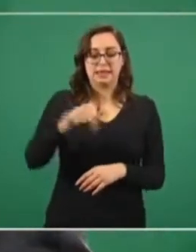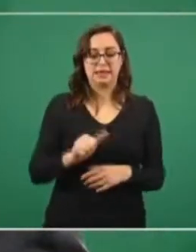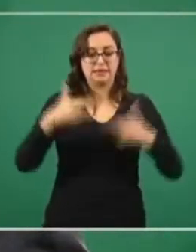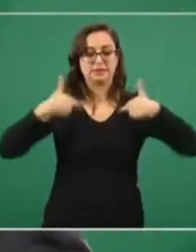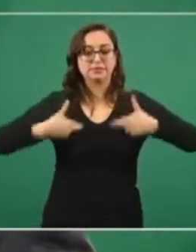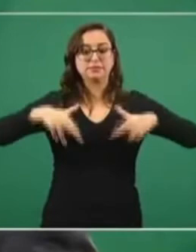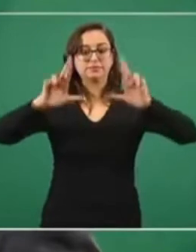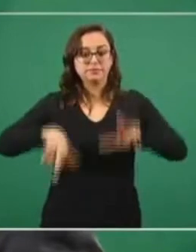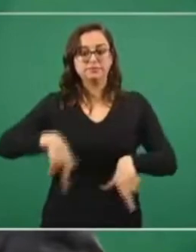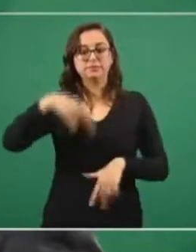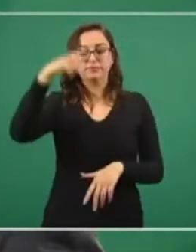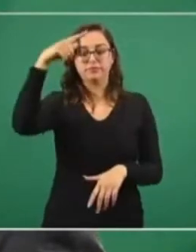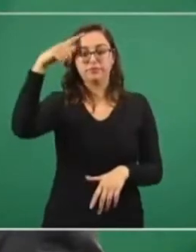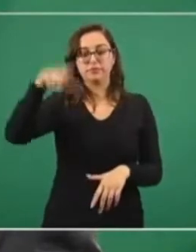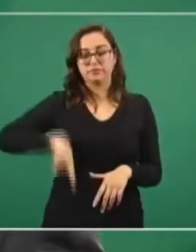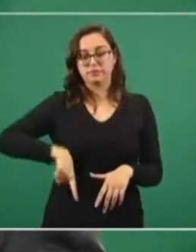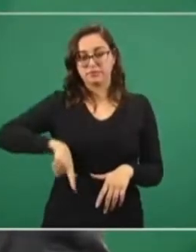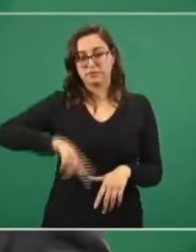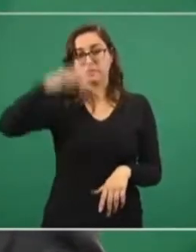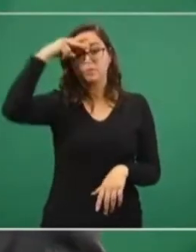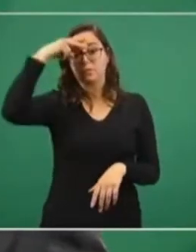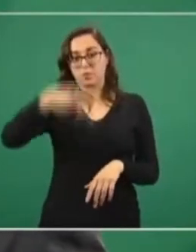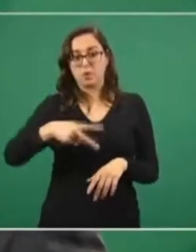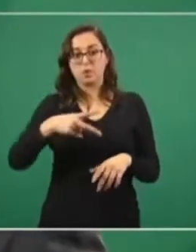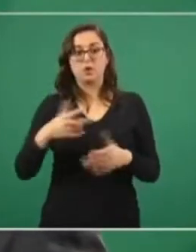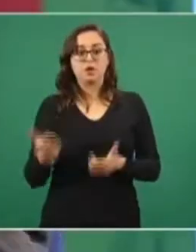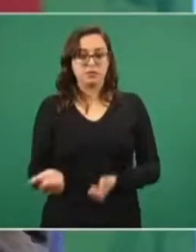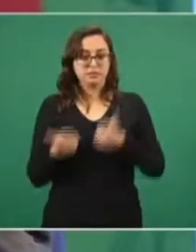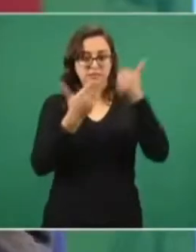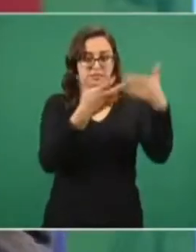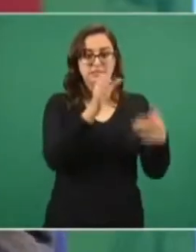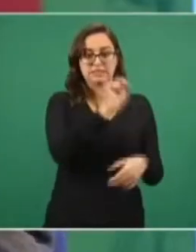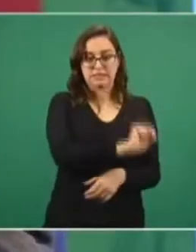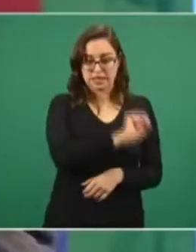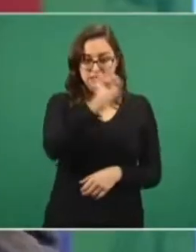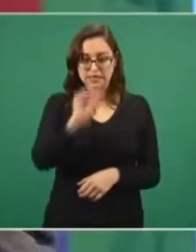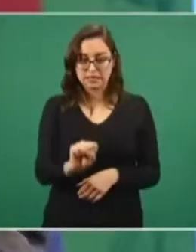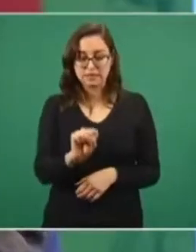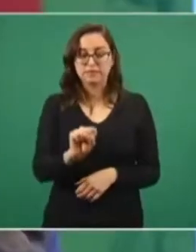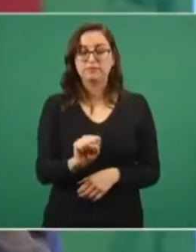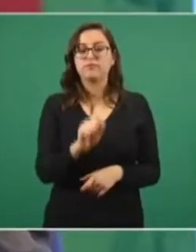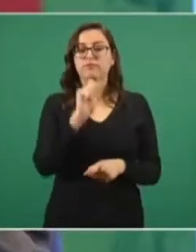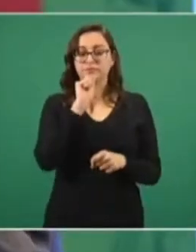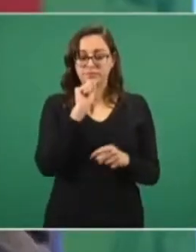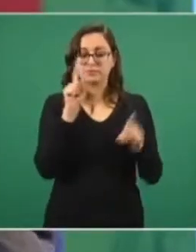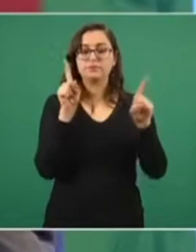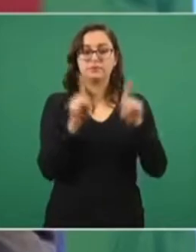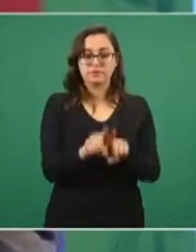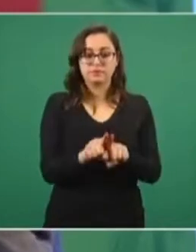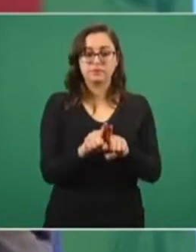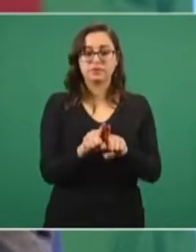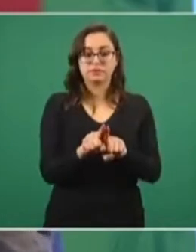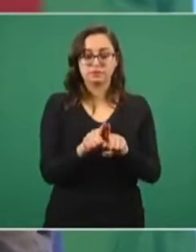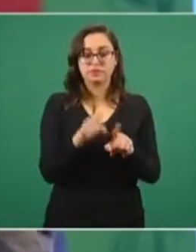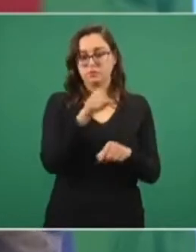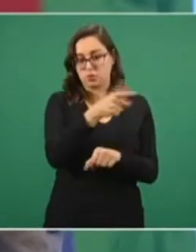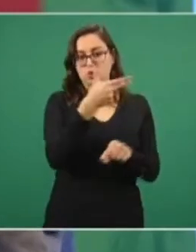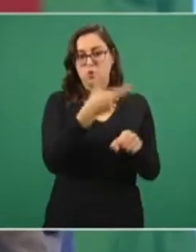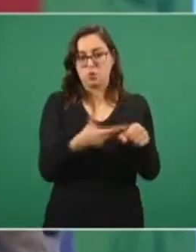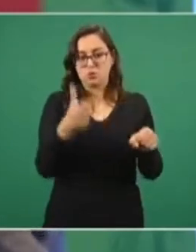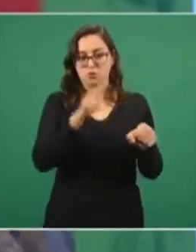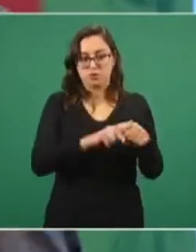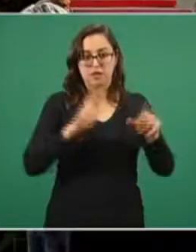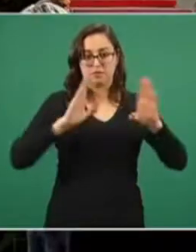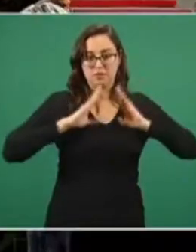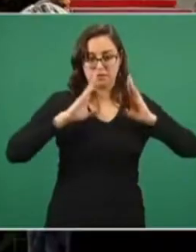en la recepción de este paquete. Todo ese paquete se va a Saltillo y será administrado, igual que el paquete previo, en unidades